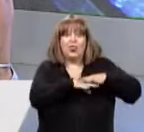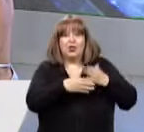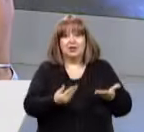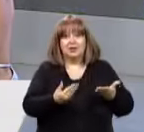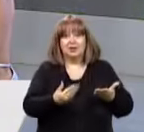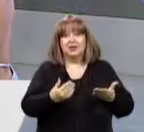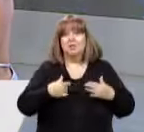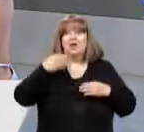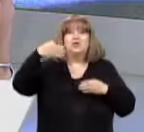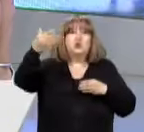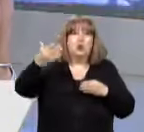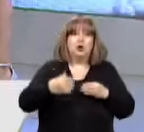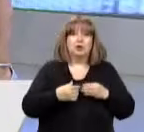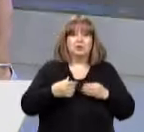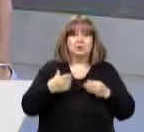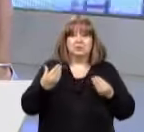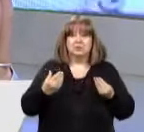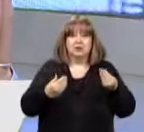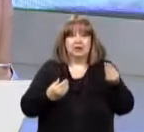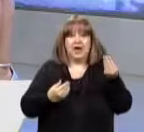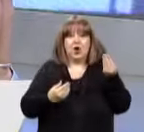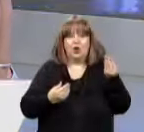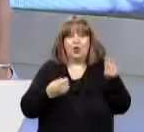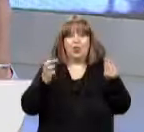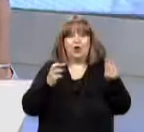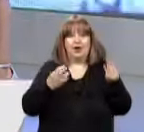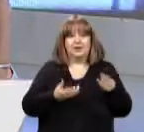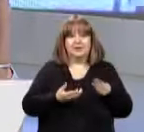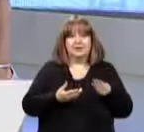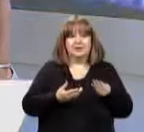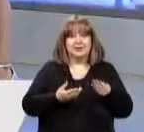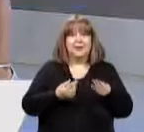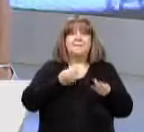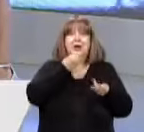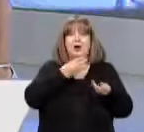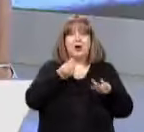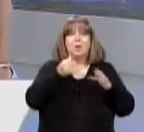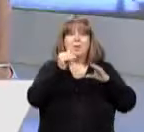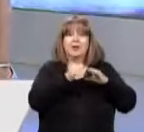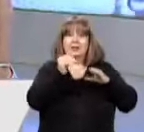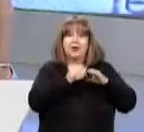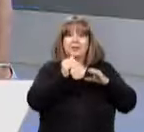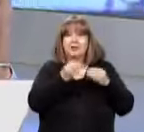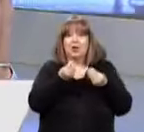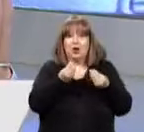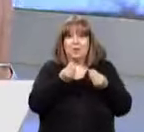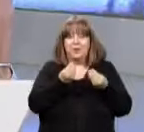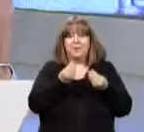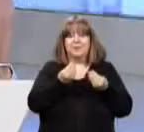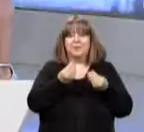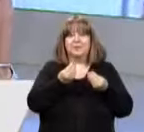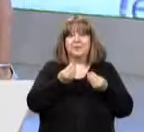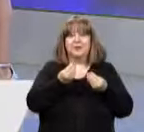el día de mañana cuando hacemos los adultos más recibe más poder ir pensando desde ahora y tener como esa platita destinada a